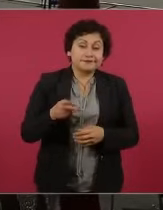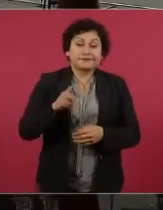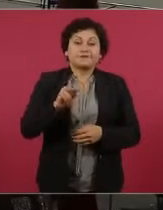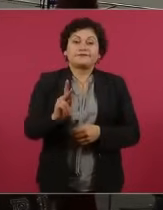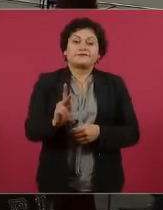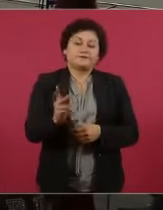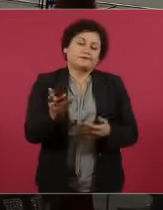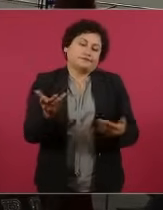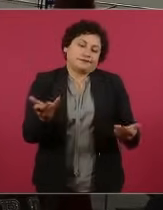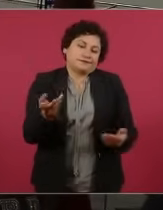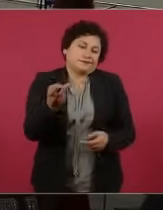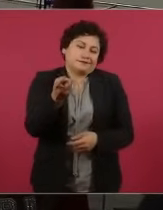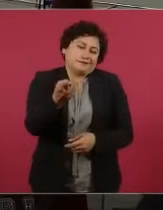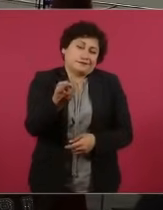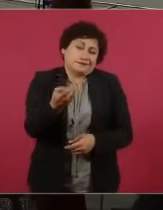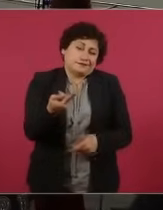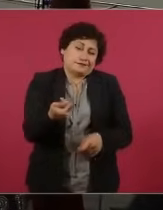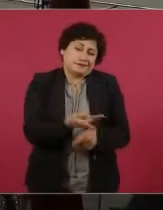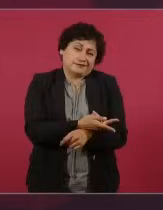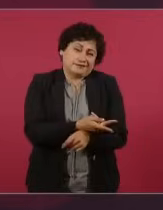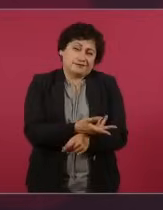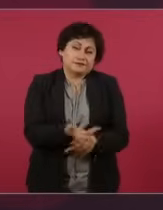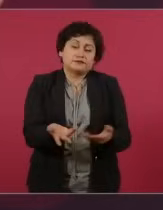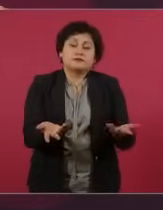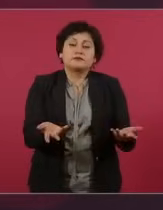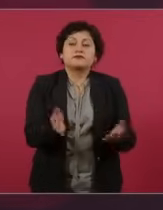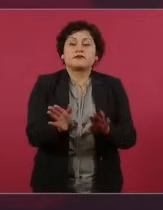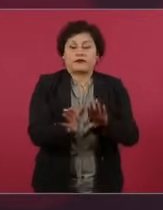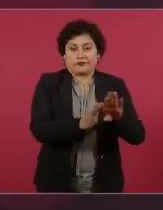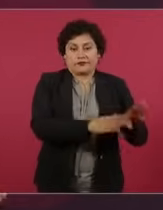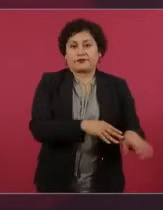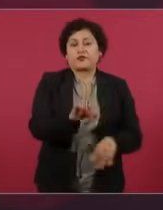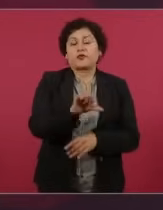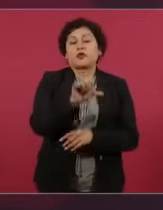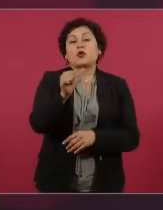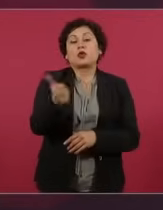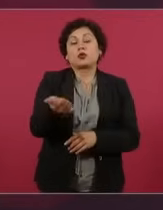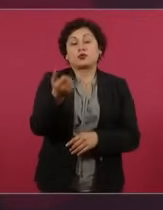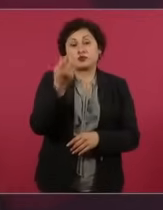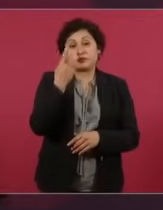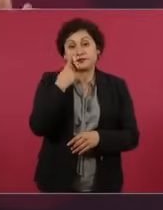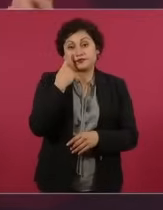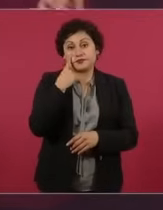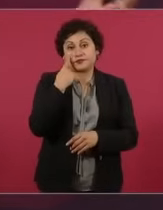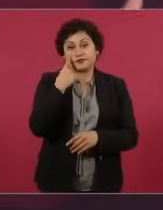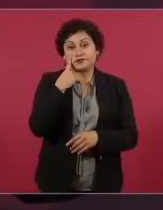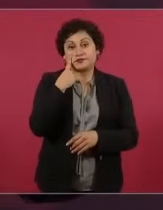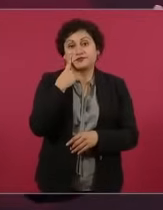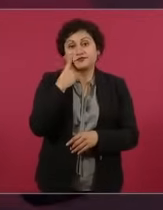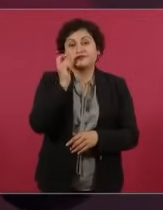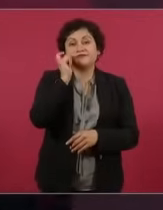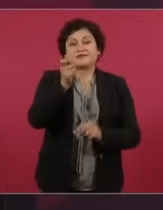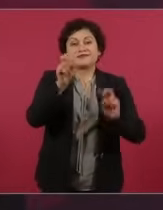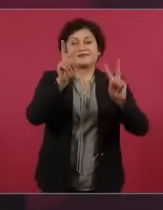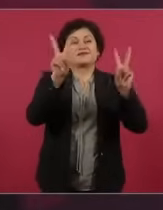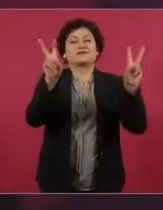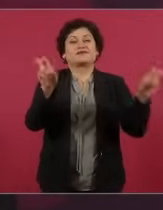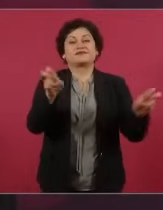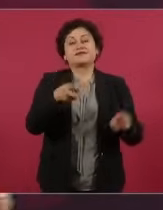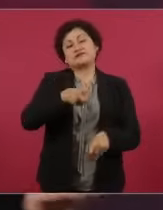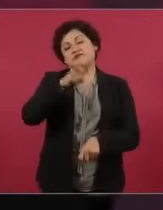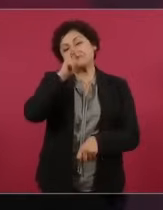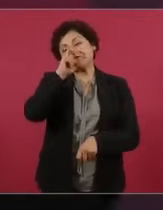es así, ¿no? Entonces, ayer decía, lo otro, lo de la dictadura.